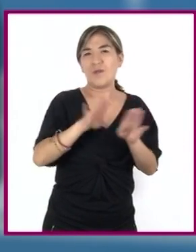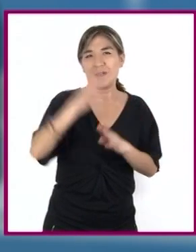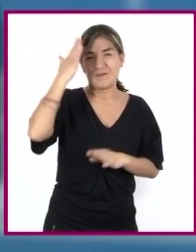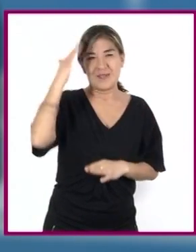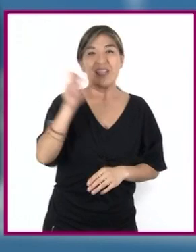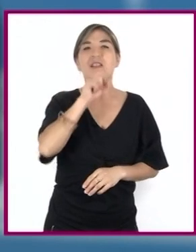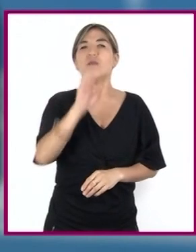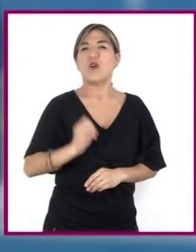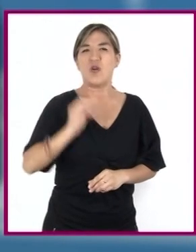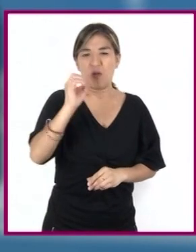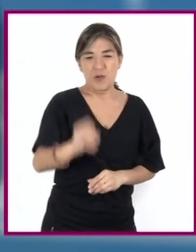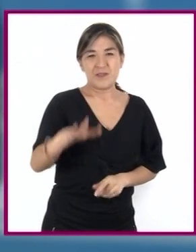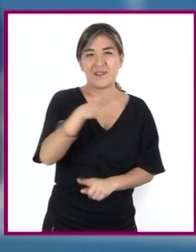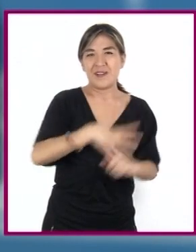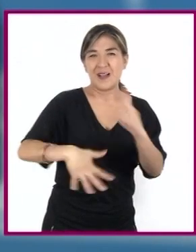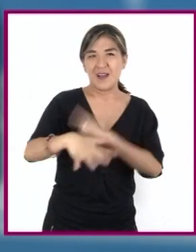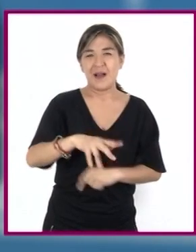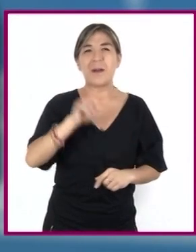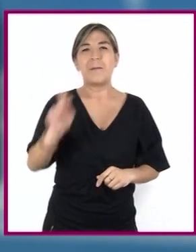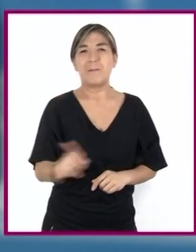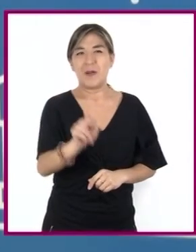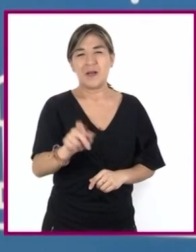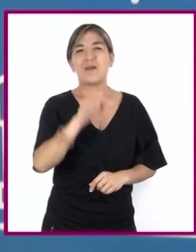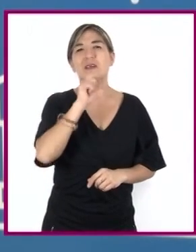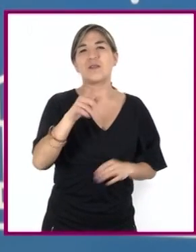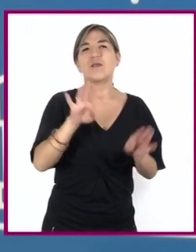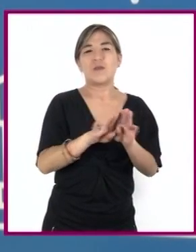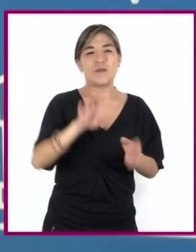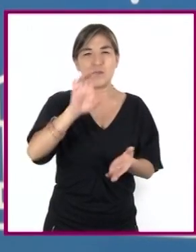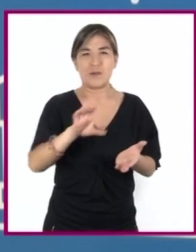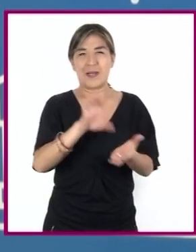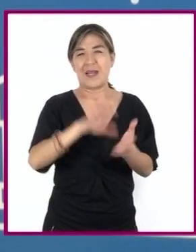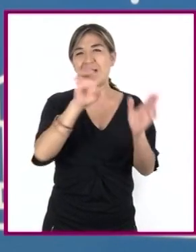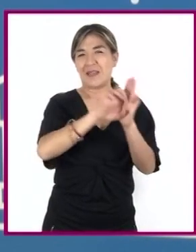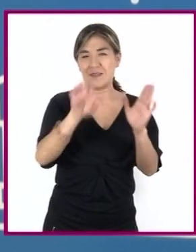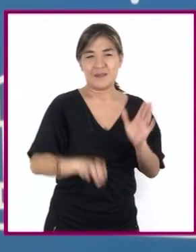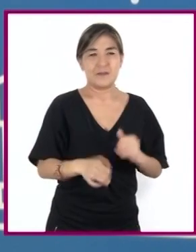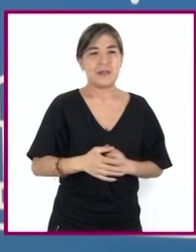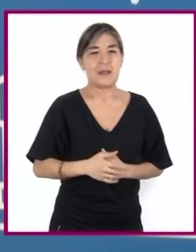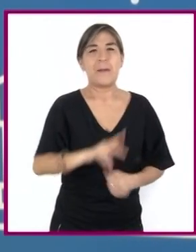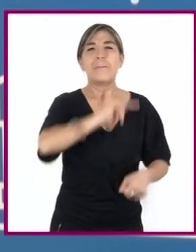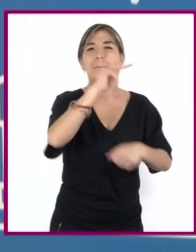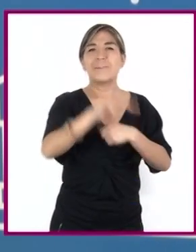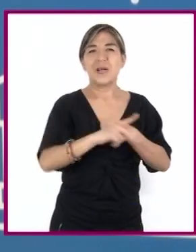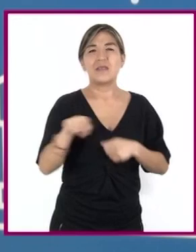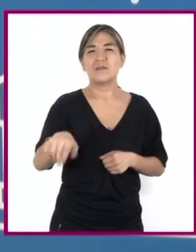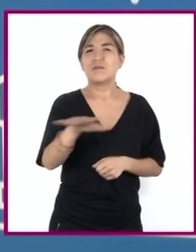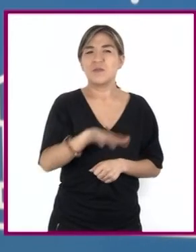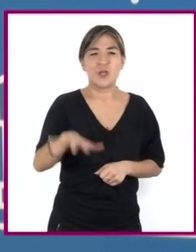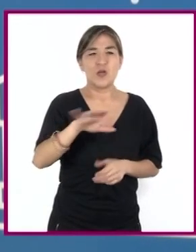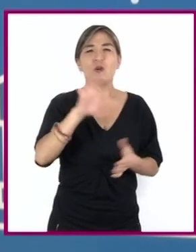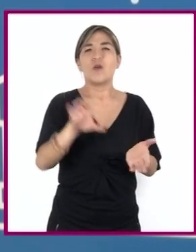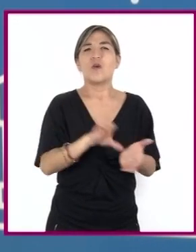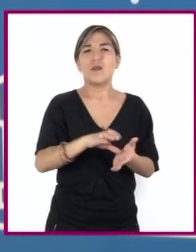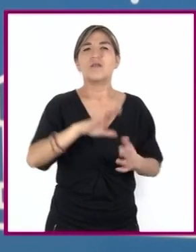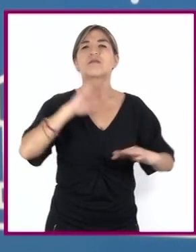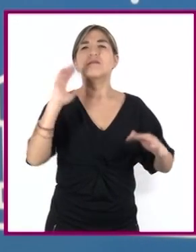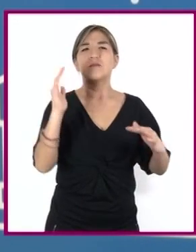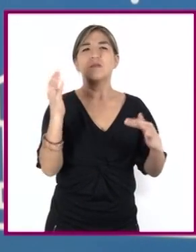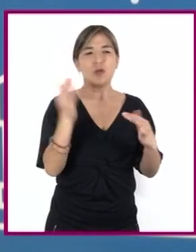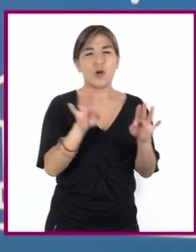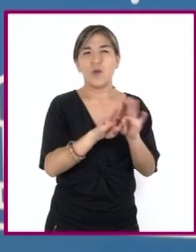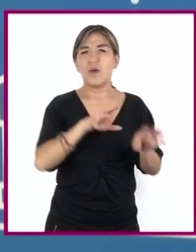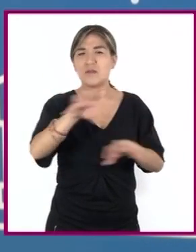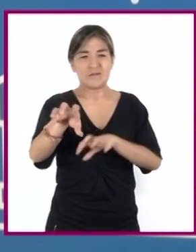los pueblos colonizados contra sus colonizadores. Por ejemplo, los países colonialistas se dividieron arbitraria